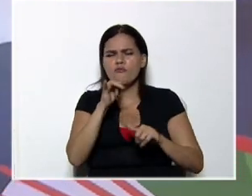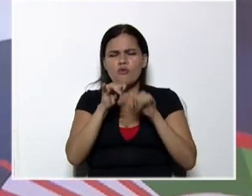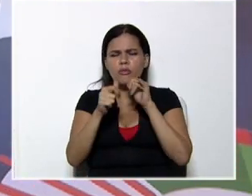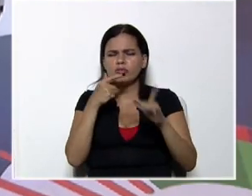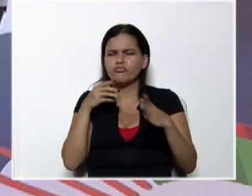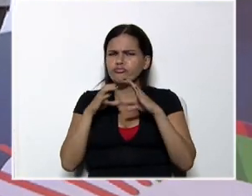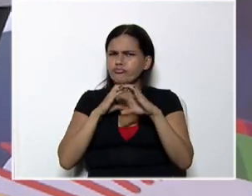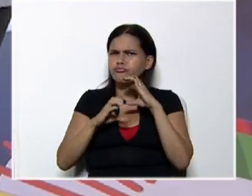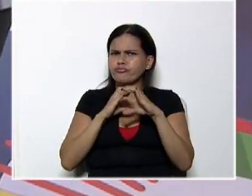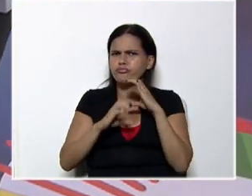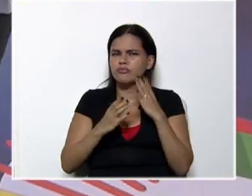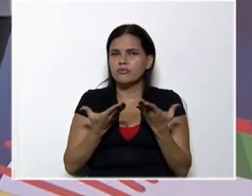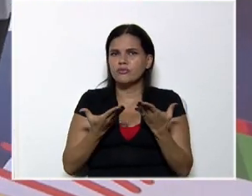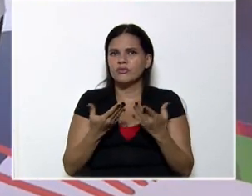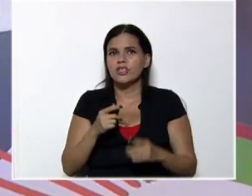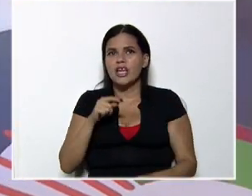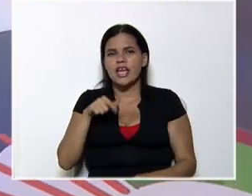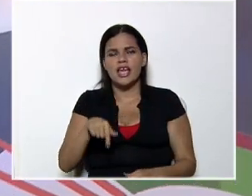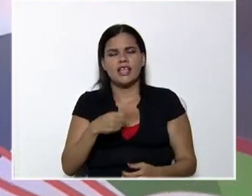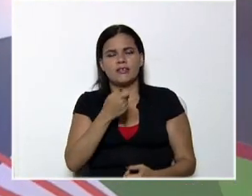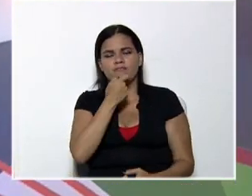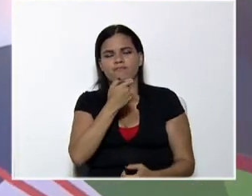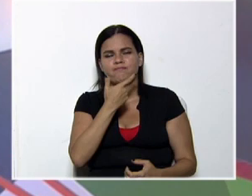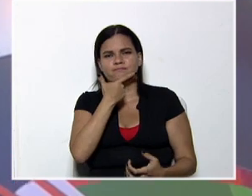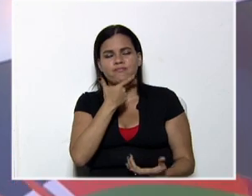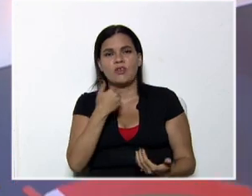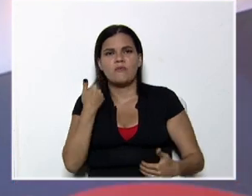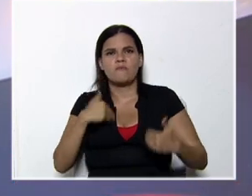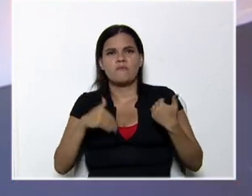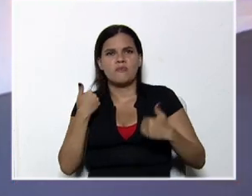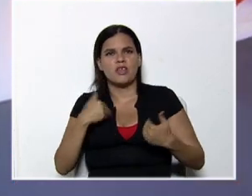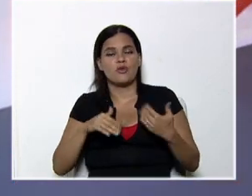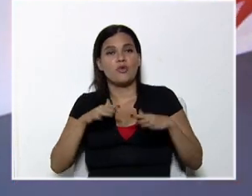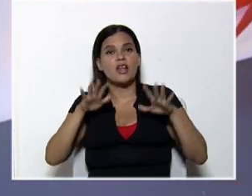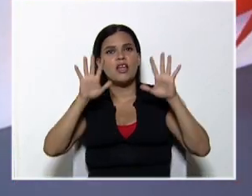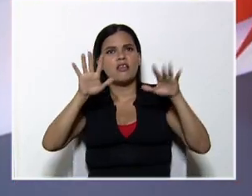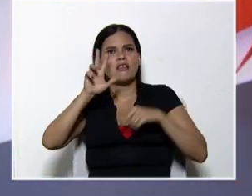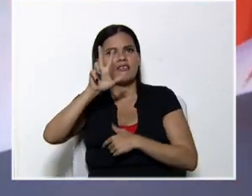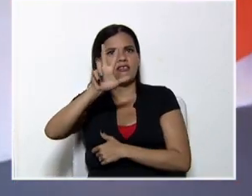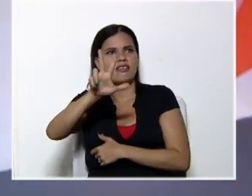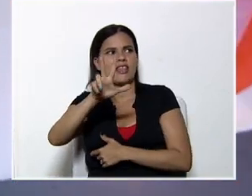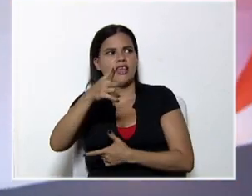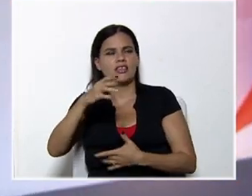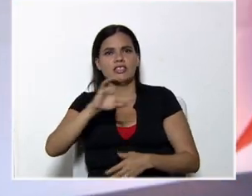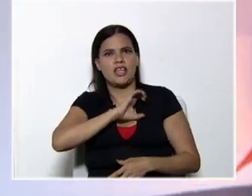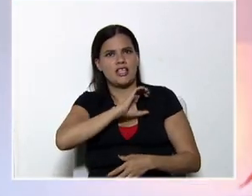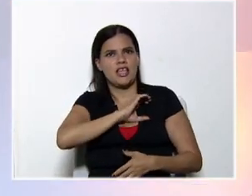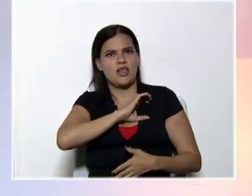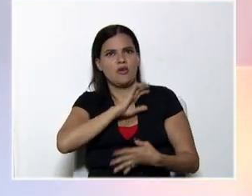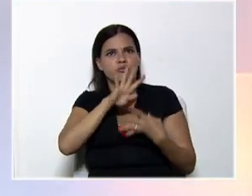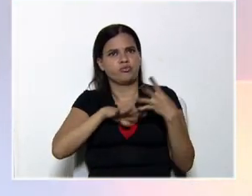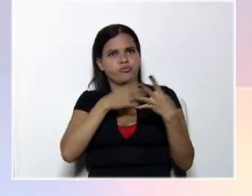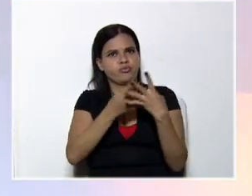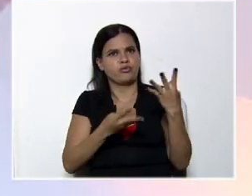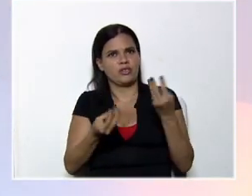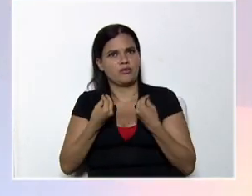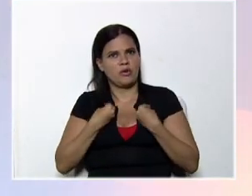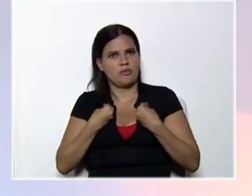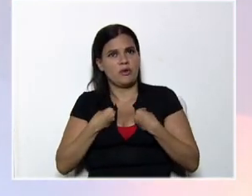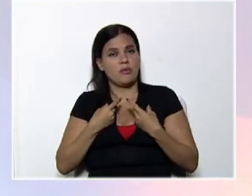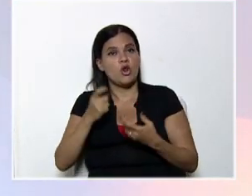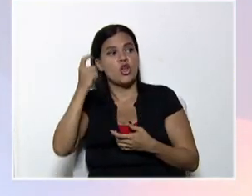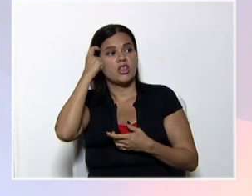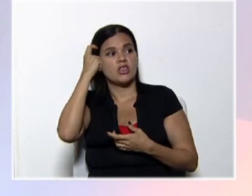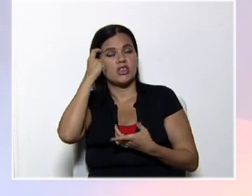información y comunicación este maravilloso miércoles 13 de enero de Matemática para la Vida, pero también Día del